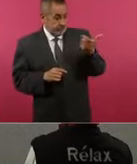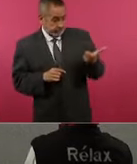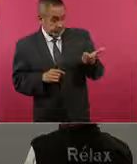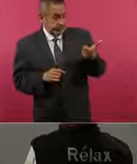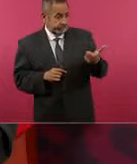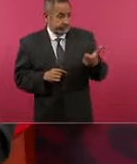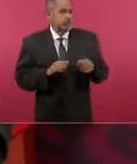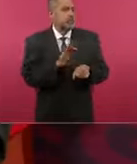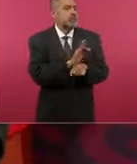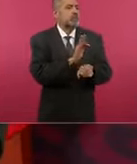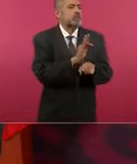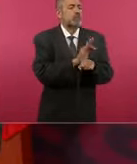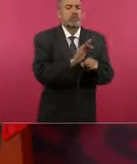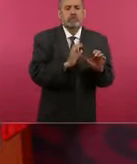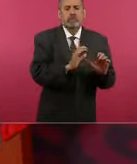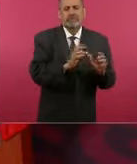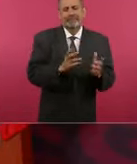a